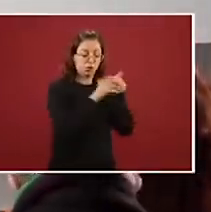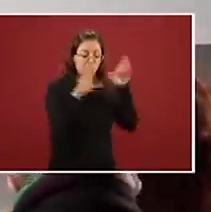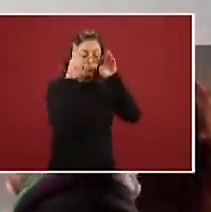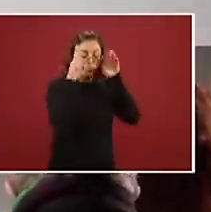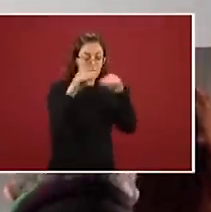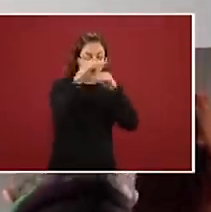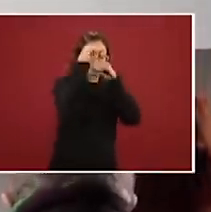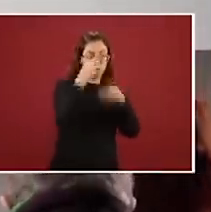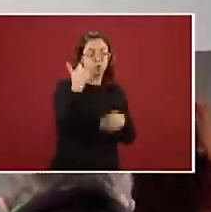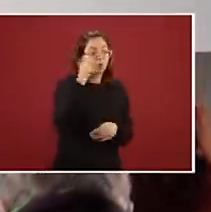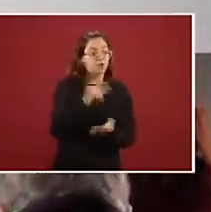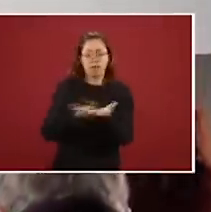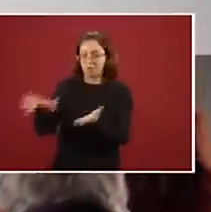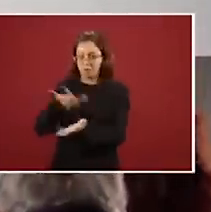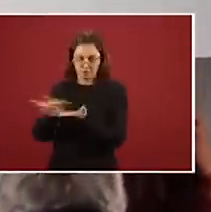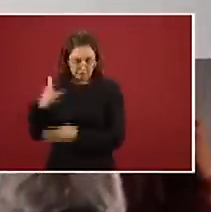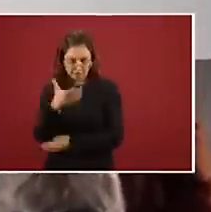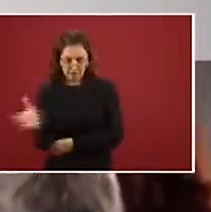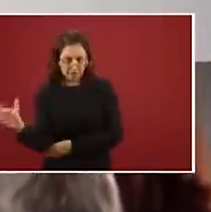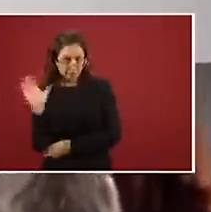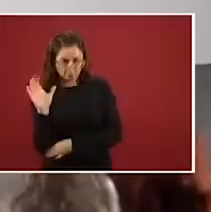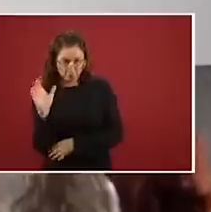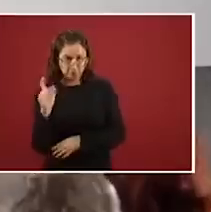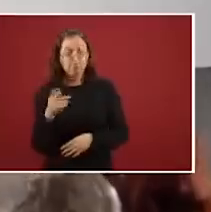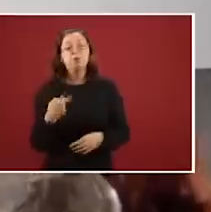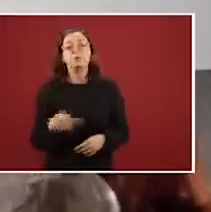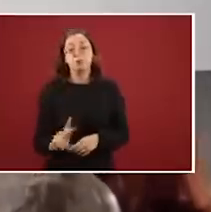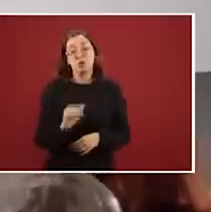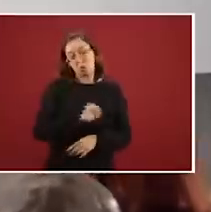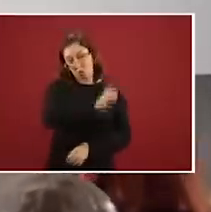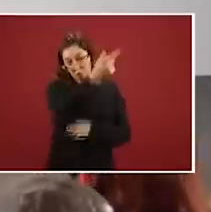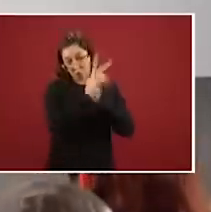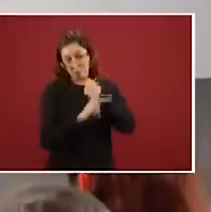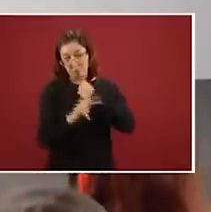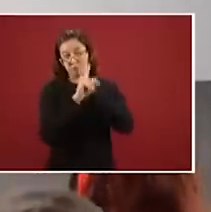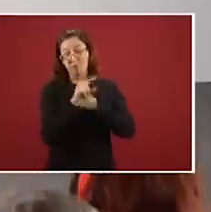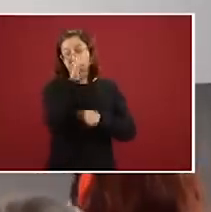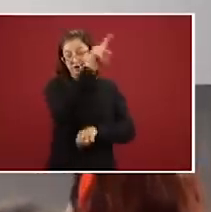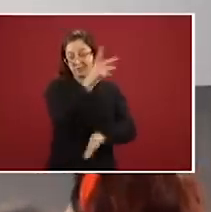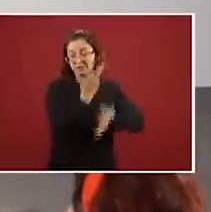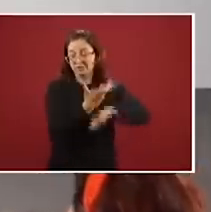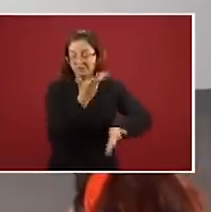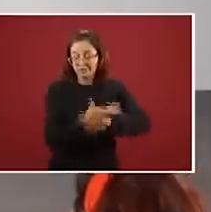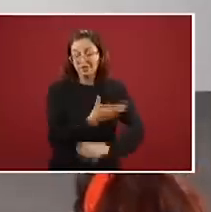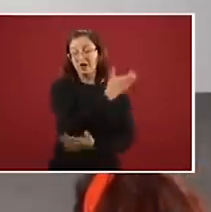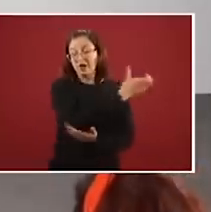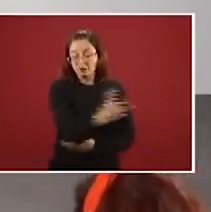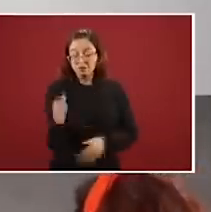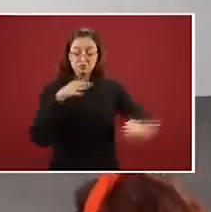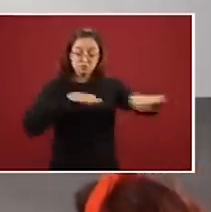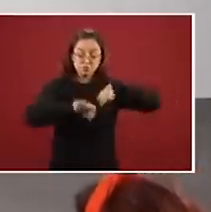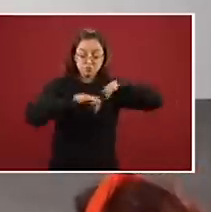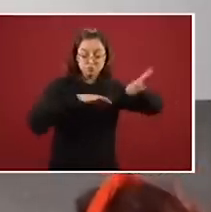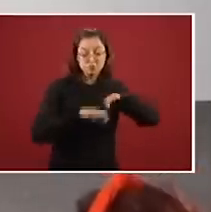el subsidio, los productores del extranjero reciben subsidio.